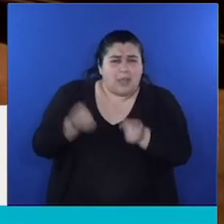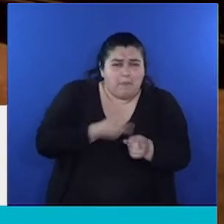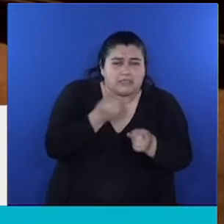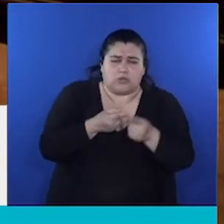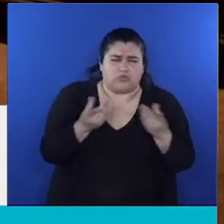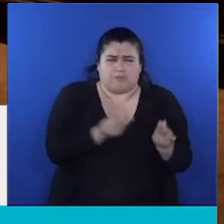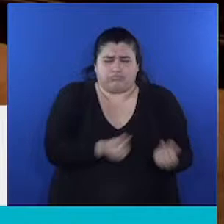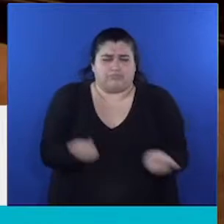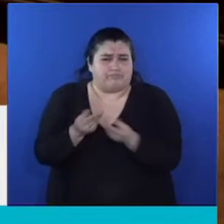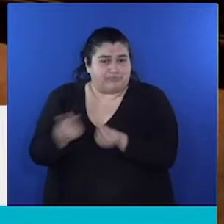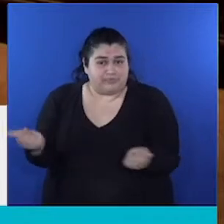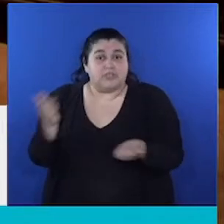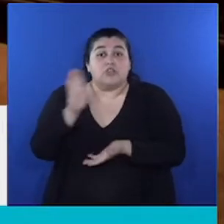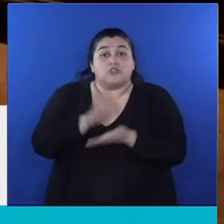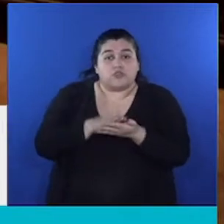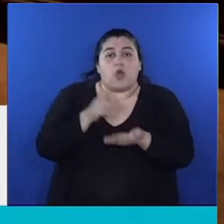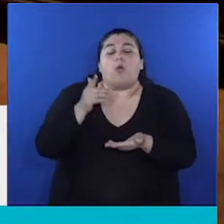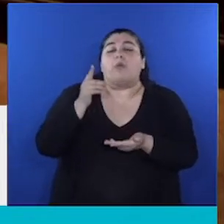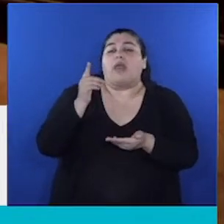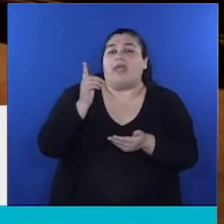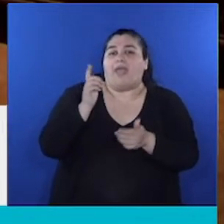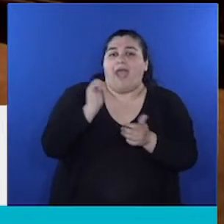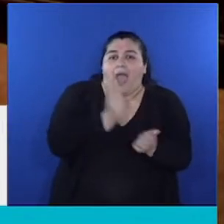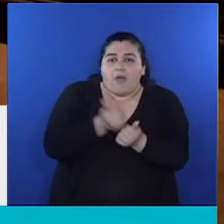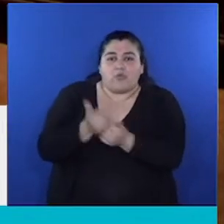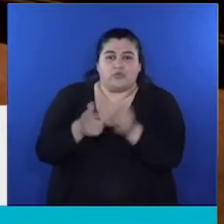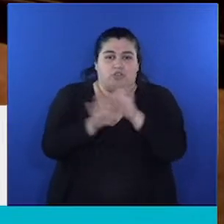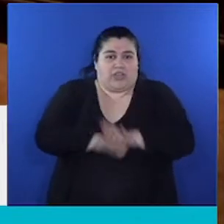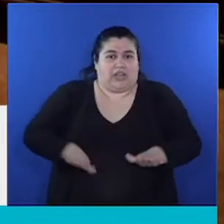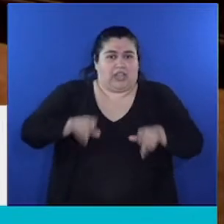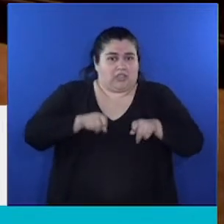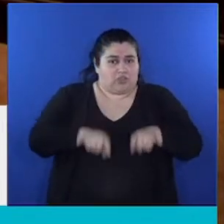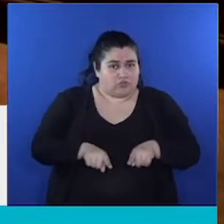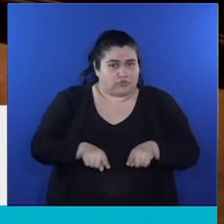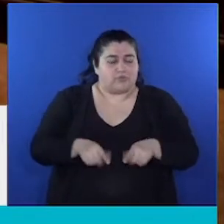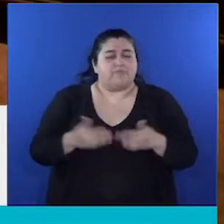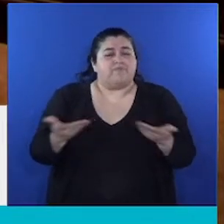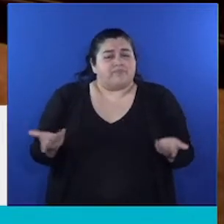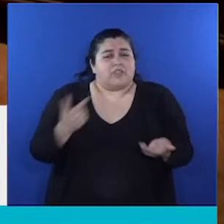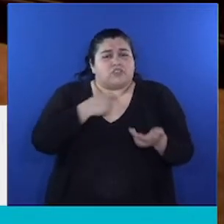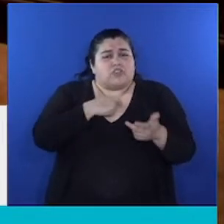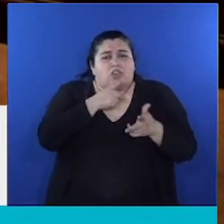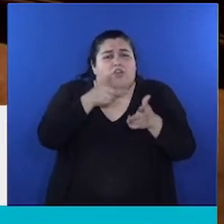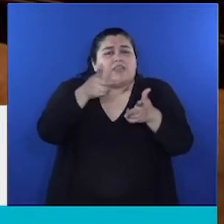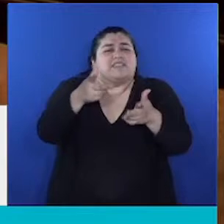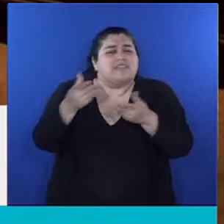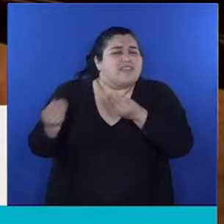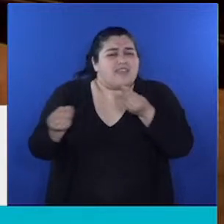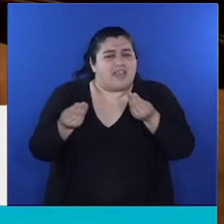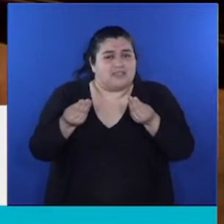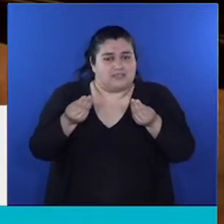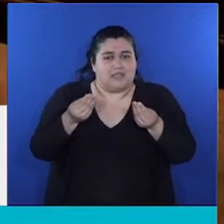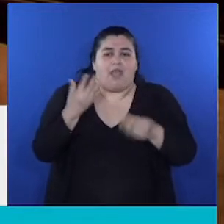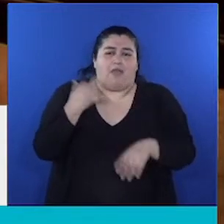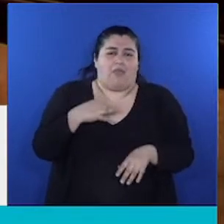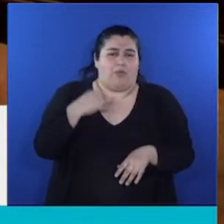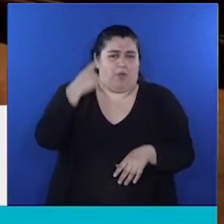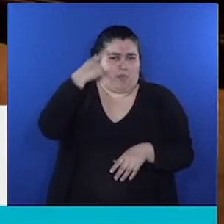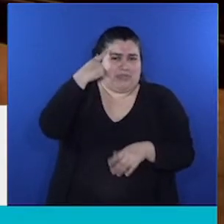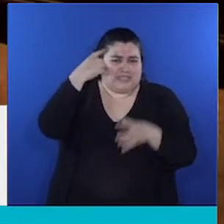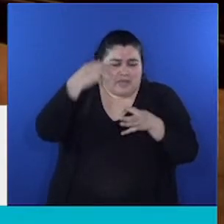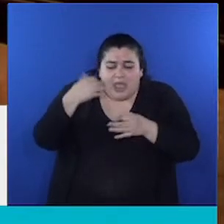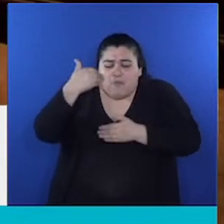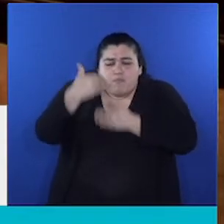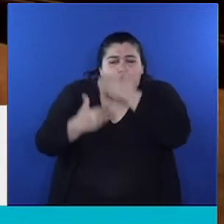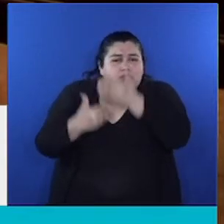de explotación sexual infantil. Lo que quiero decir es, tenemos que ser coherentes en el proceso que